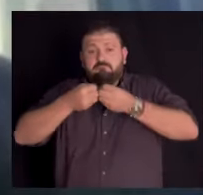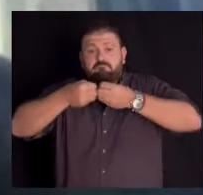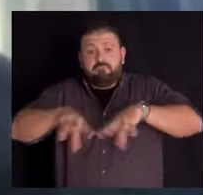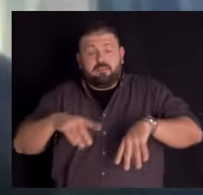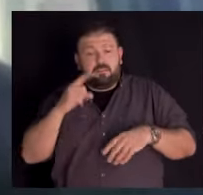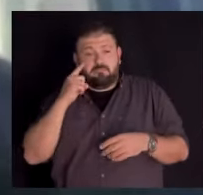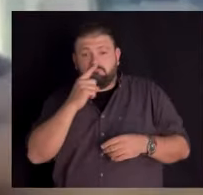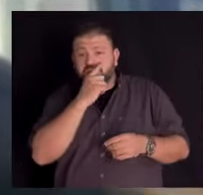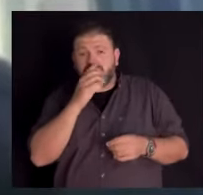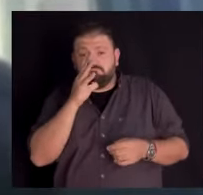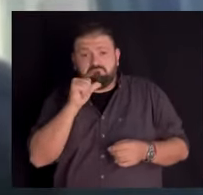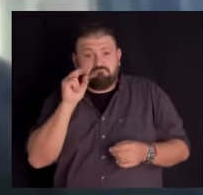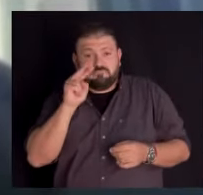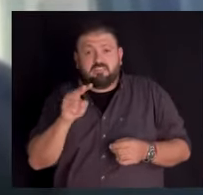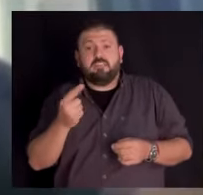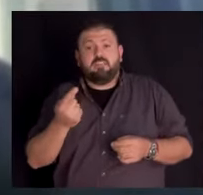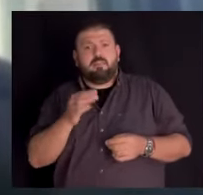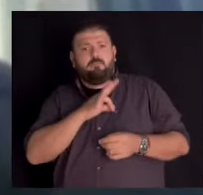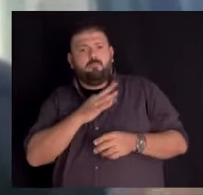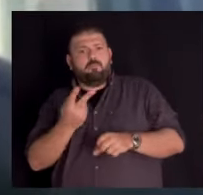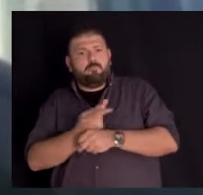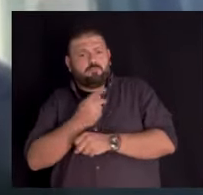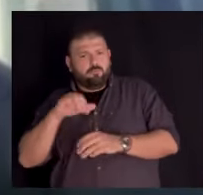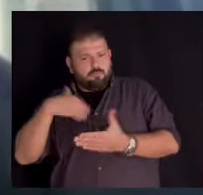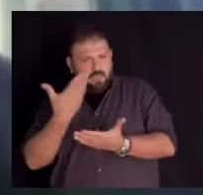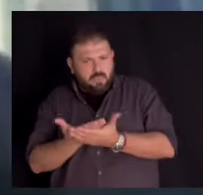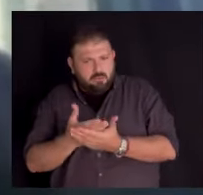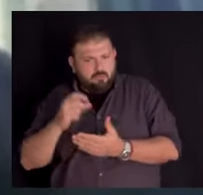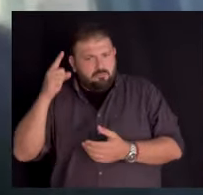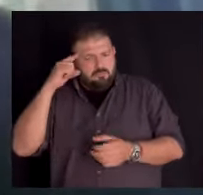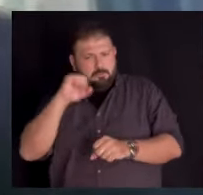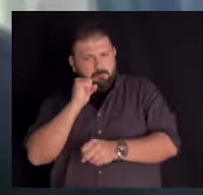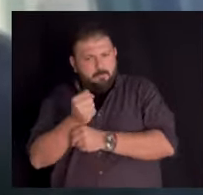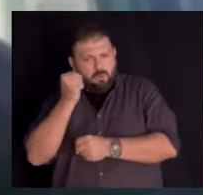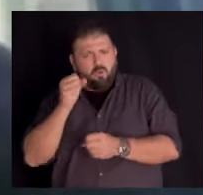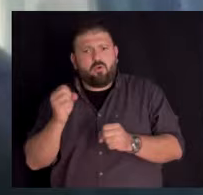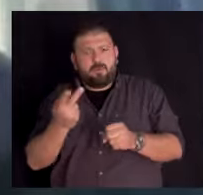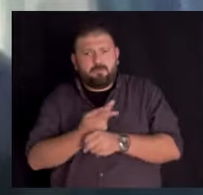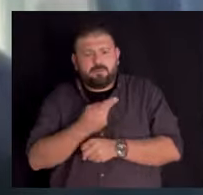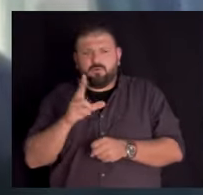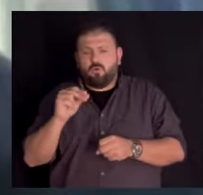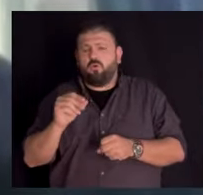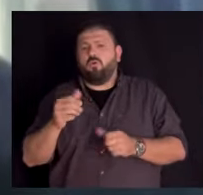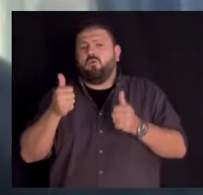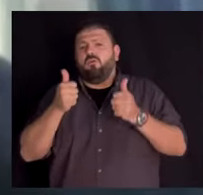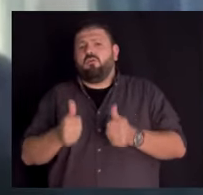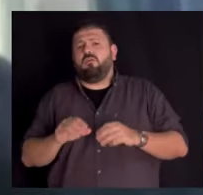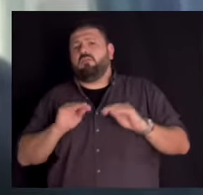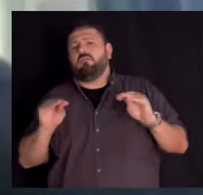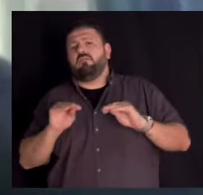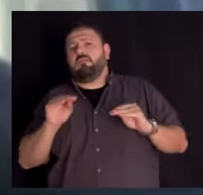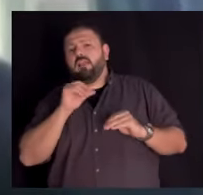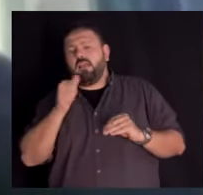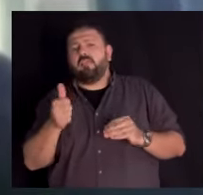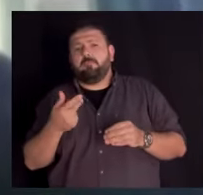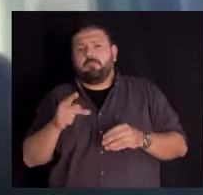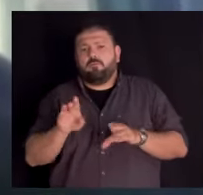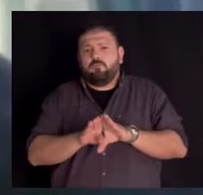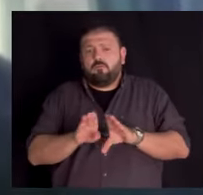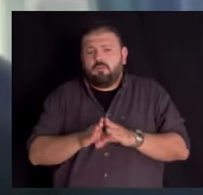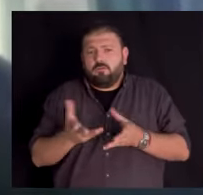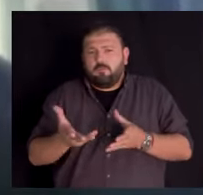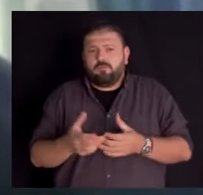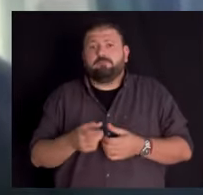dice, bueno, ¿qué pudo haber sido? ¿Un golpe o qué sé yo? O que dejaron de moverse, ¿sí? Entonces,